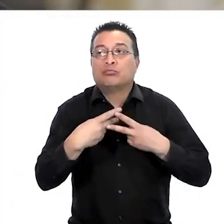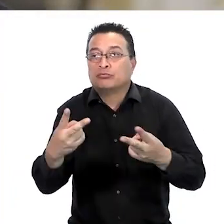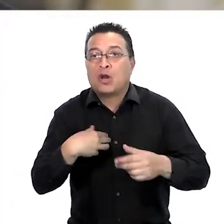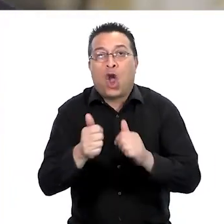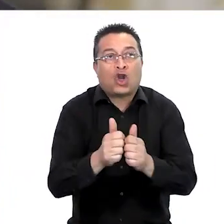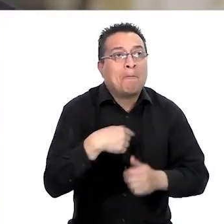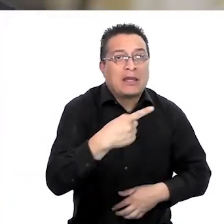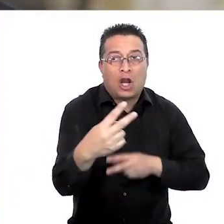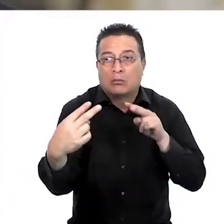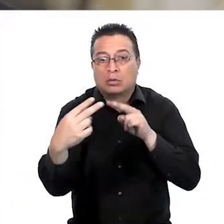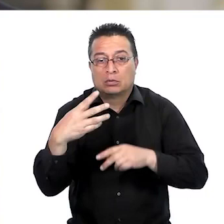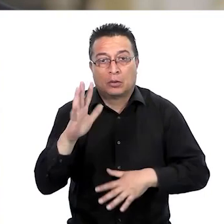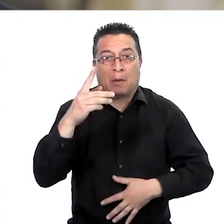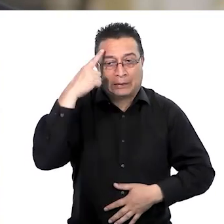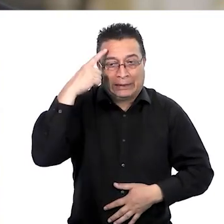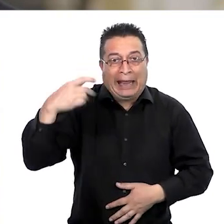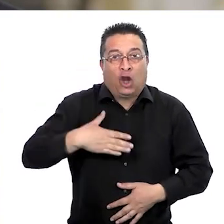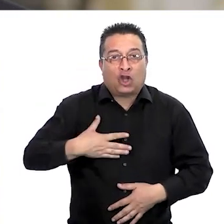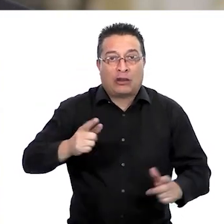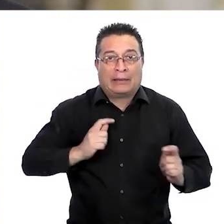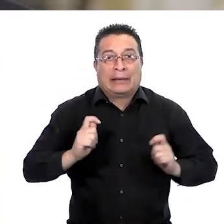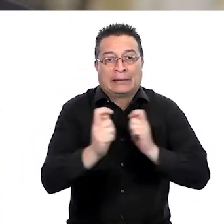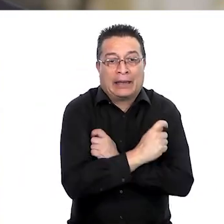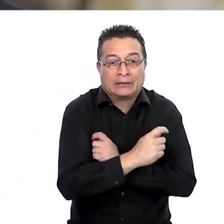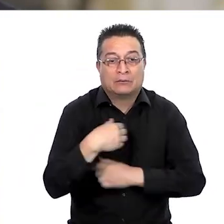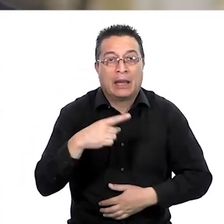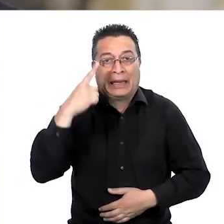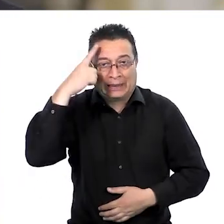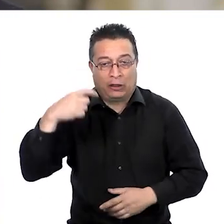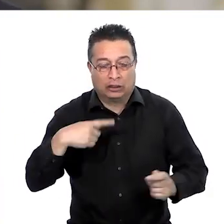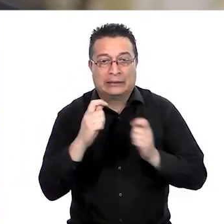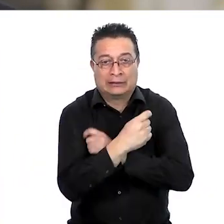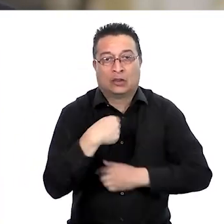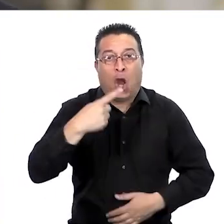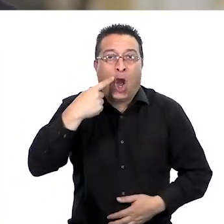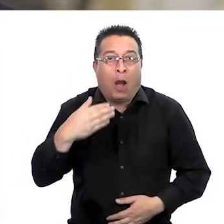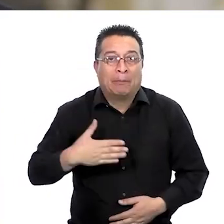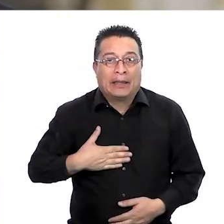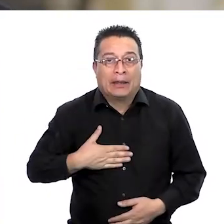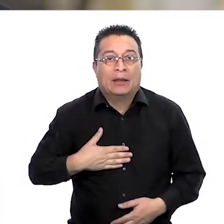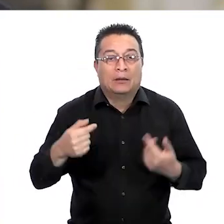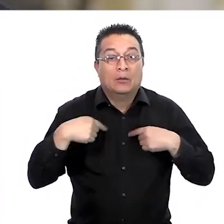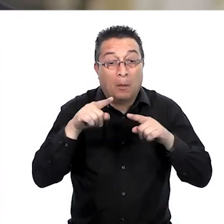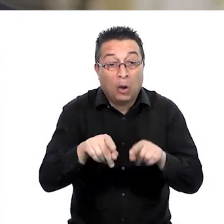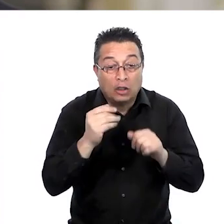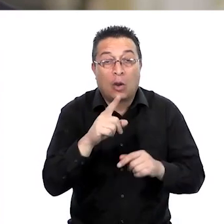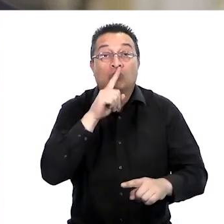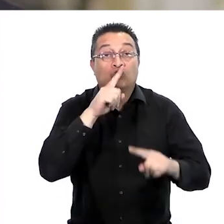presentaba a mí, a mis compañeros, como creo que soy trans. Así como, creo que soy trans, creo que soy hombre. Podrías